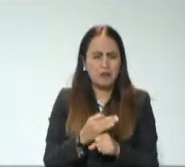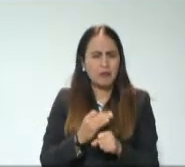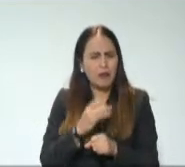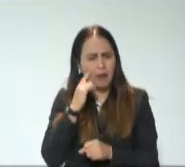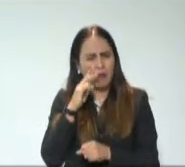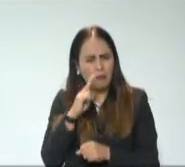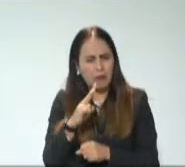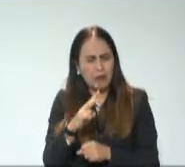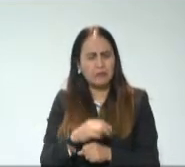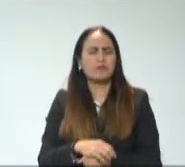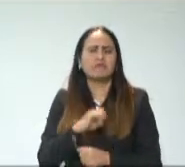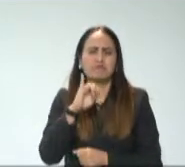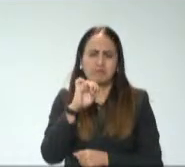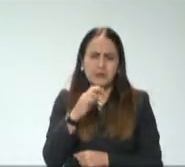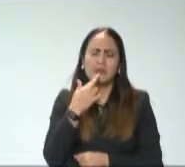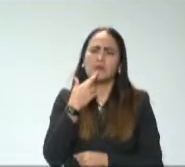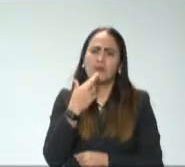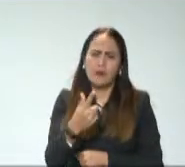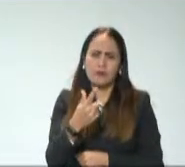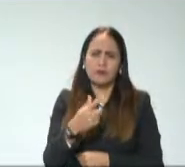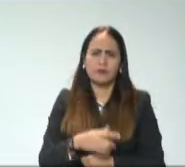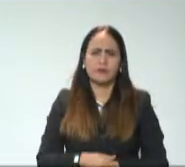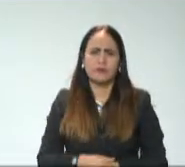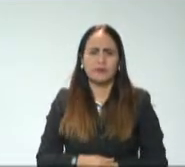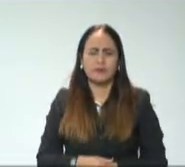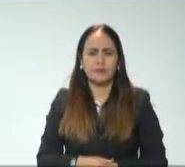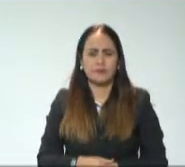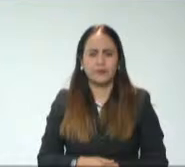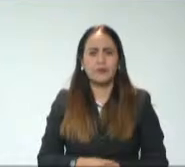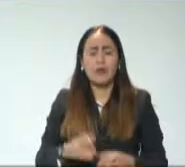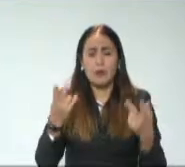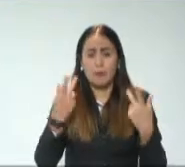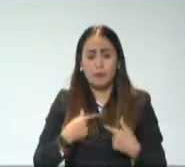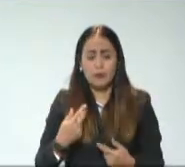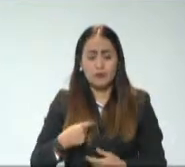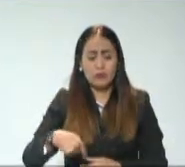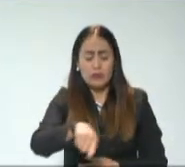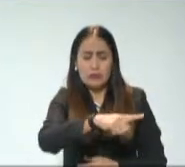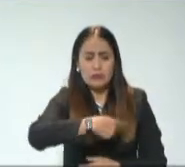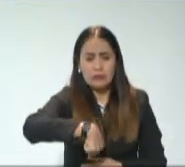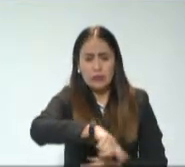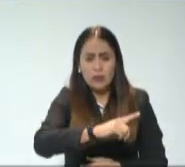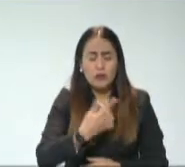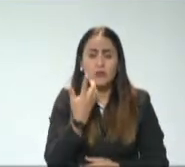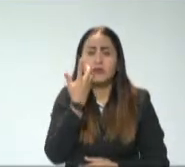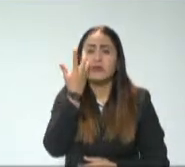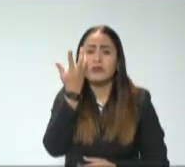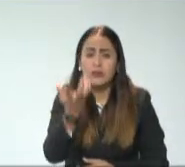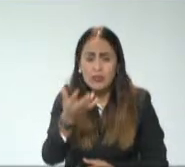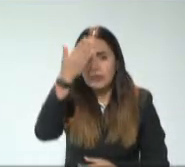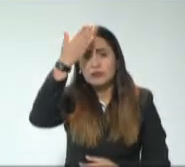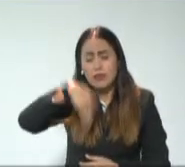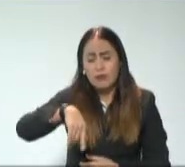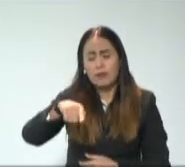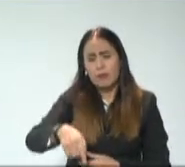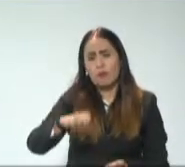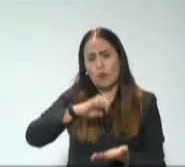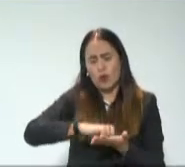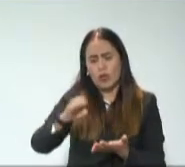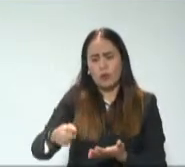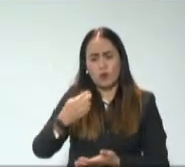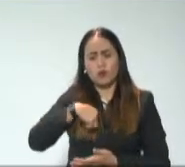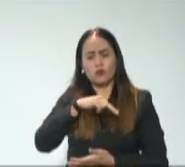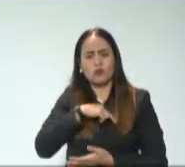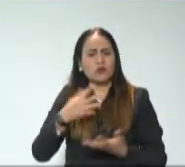que eh la población pues quiera conocer lo que instituciones como nosotros estamos